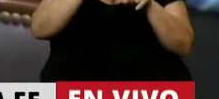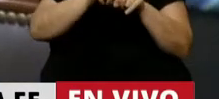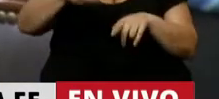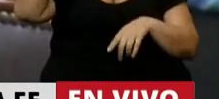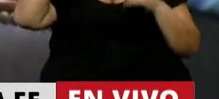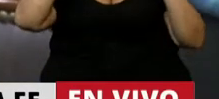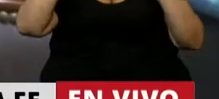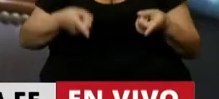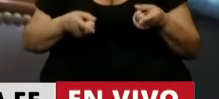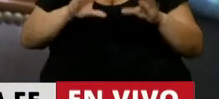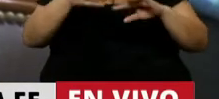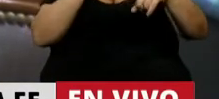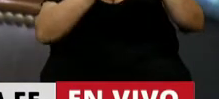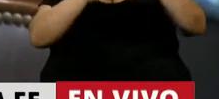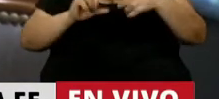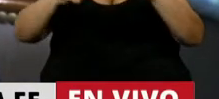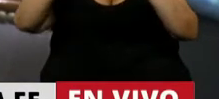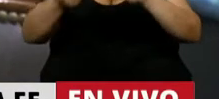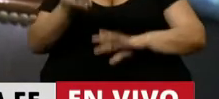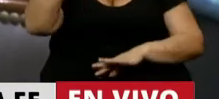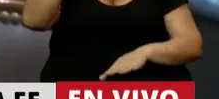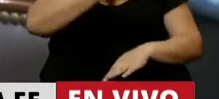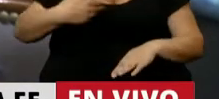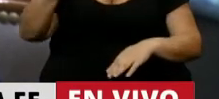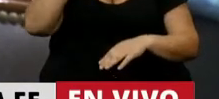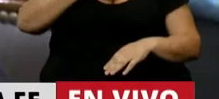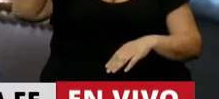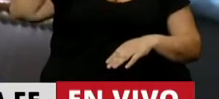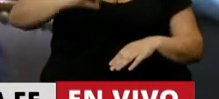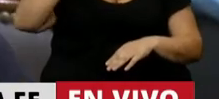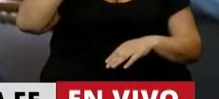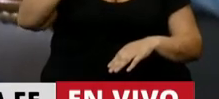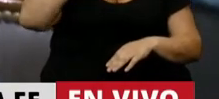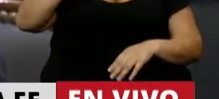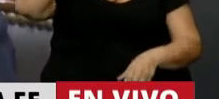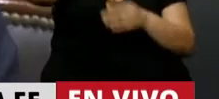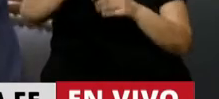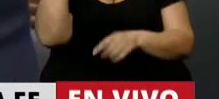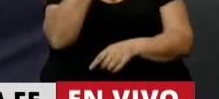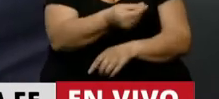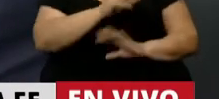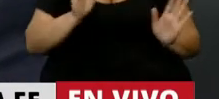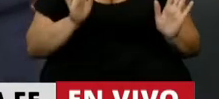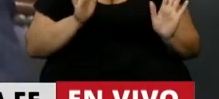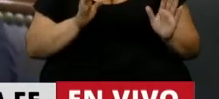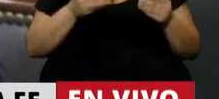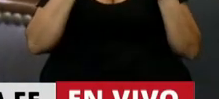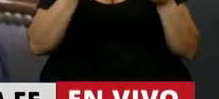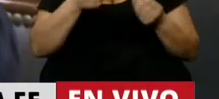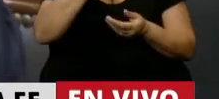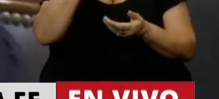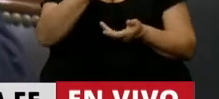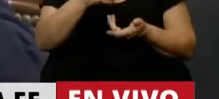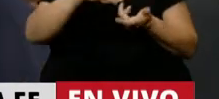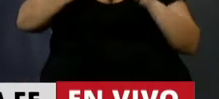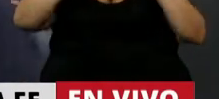en un extremo la fórmula de movilidad del gobierno de Macri en el 2017 que yo voté en contra, porque planteaba